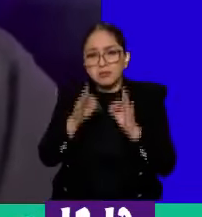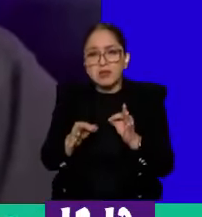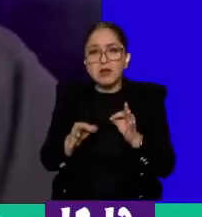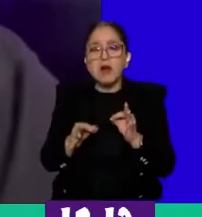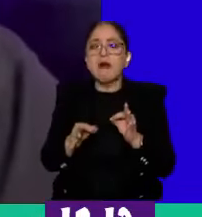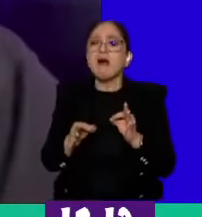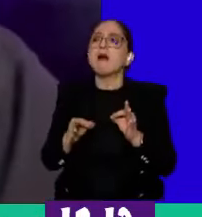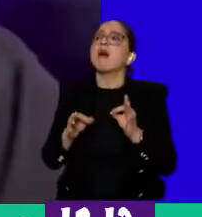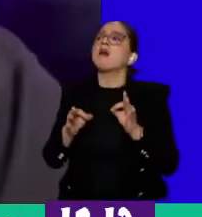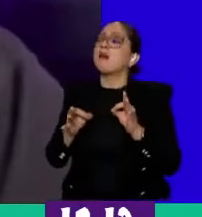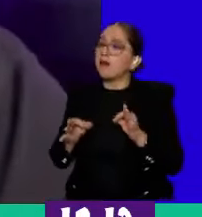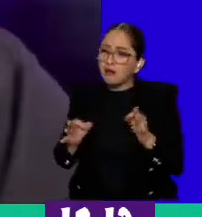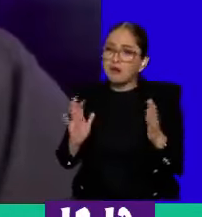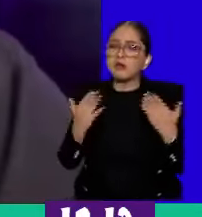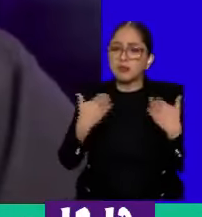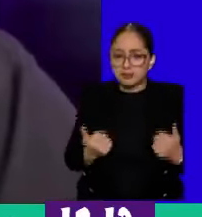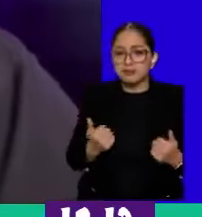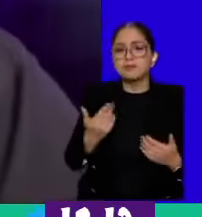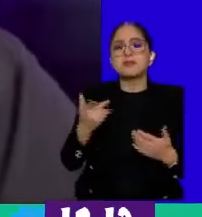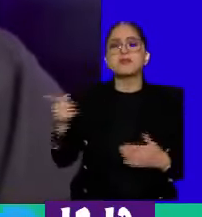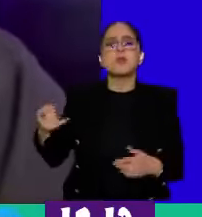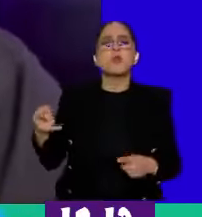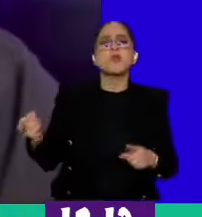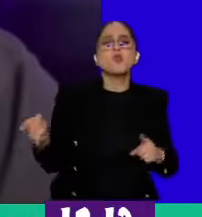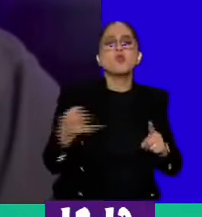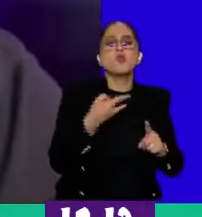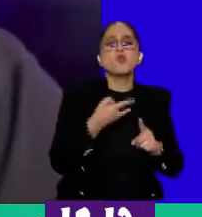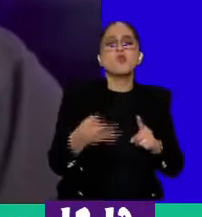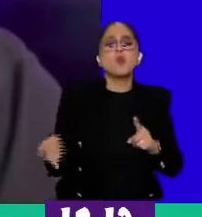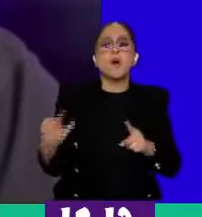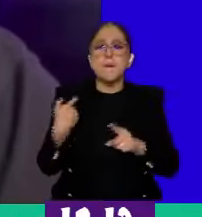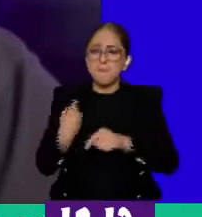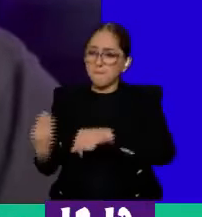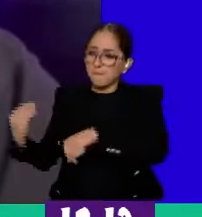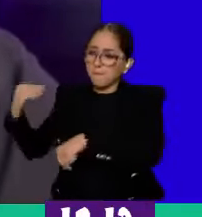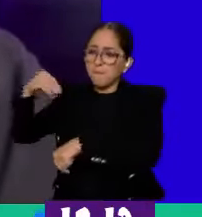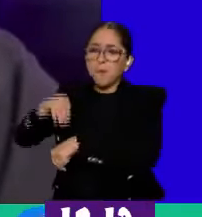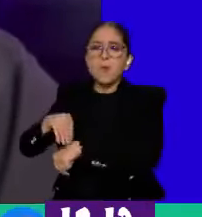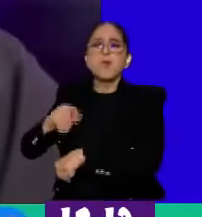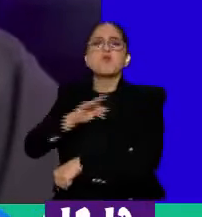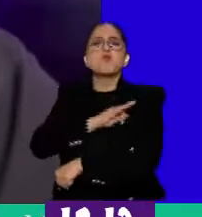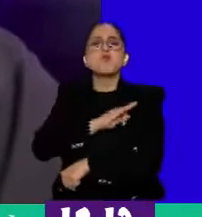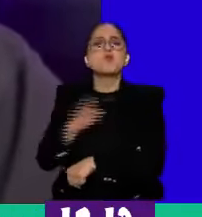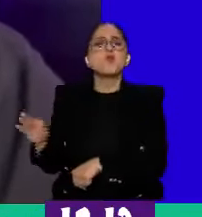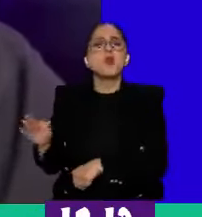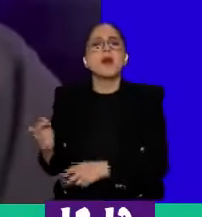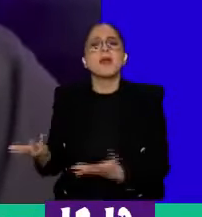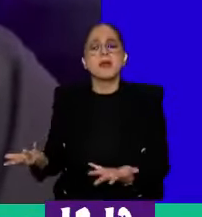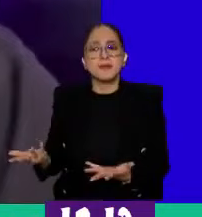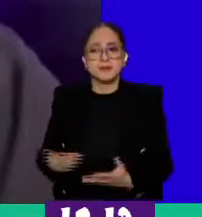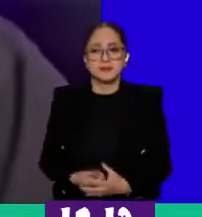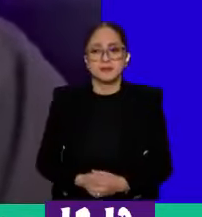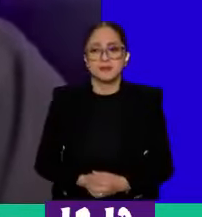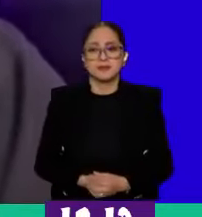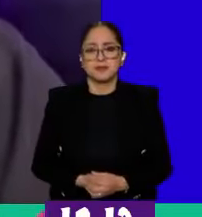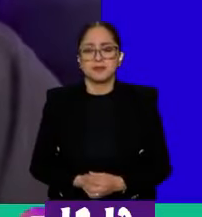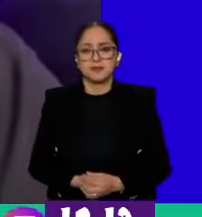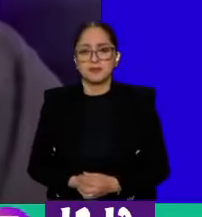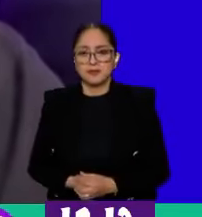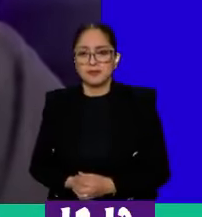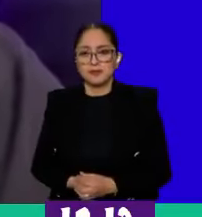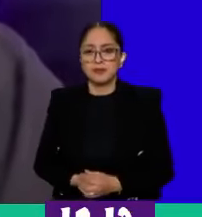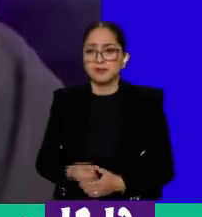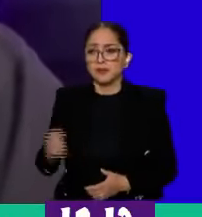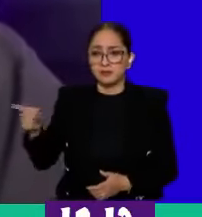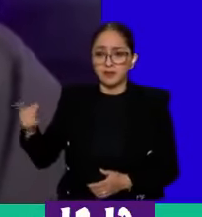Ok, ok. Ahora, las puertas, Rafita. Ahí va, ¿qué bien importante, si puedo poner o no en la puerta? Algo bien importante de lo que no se